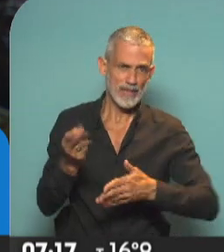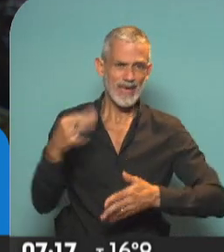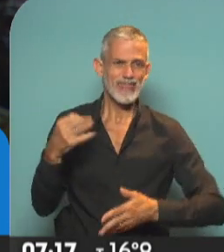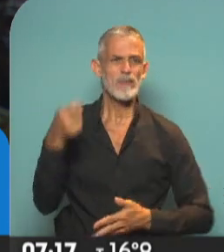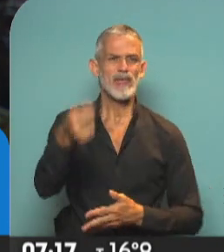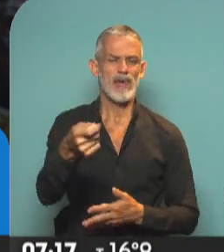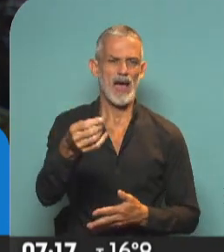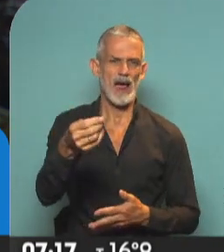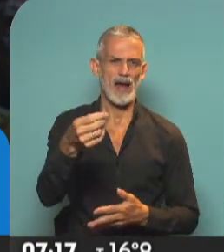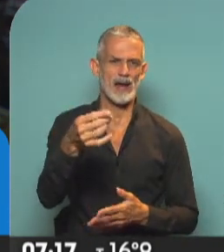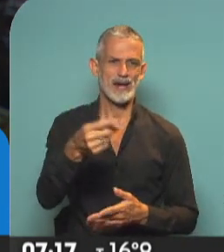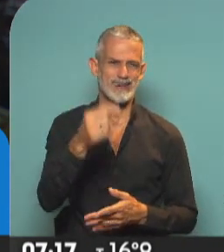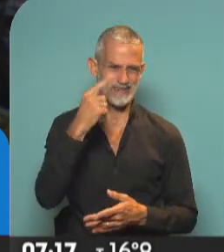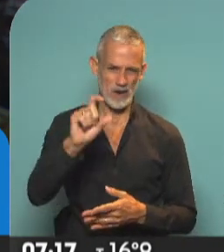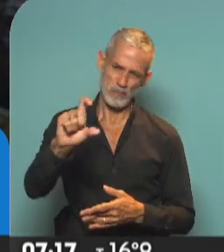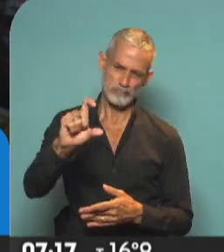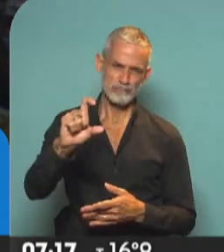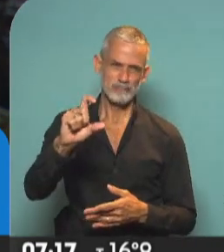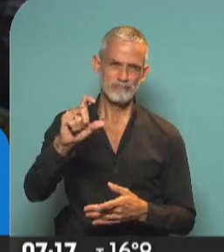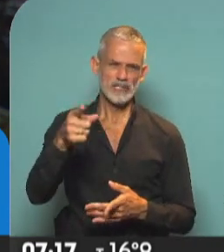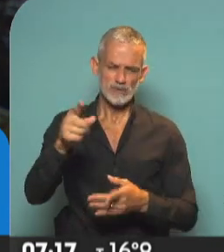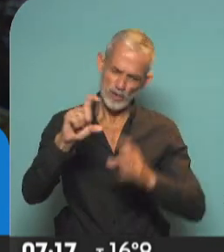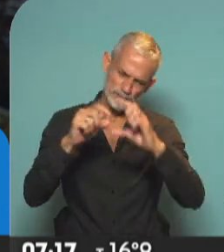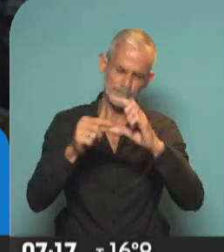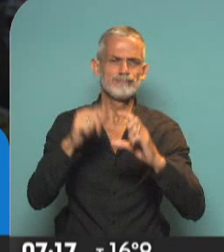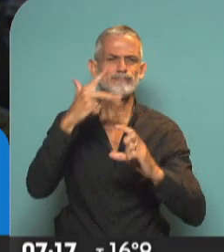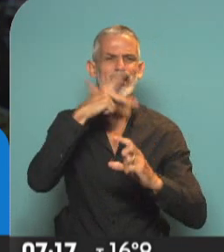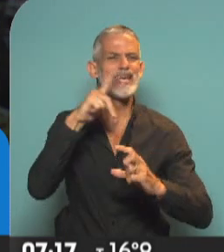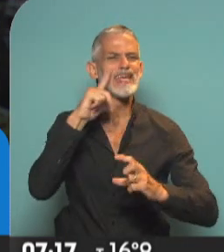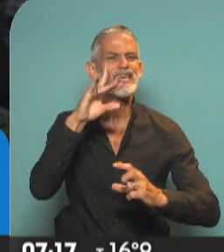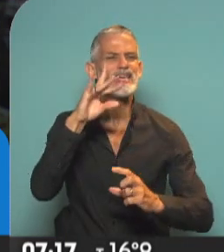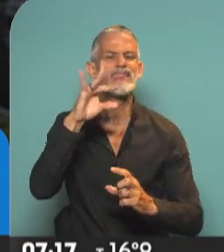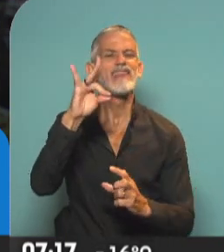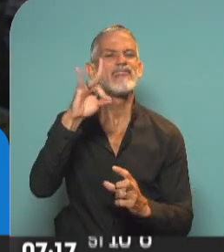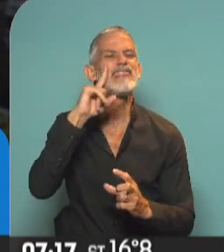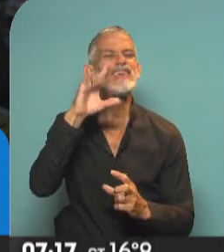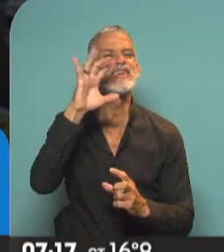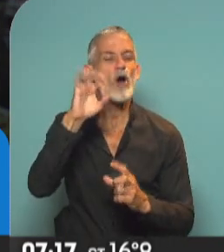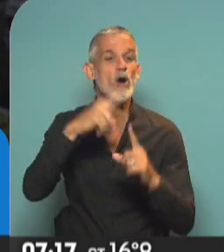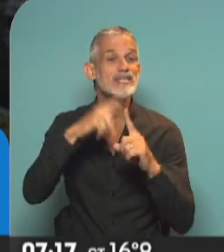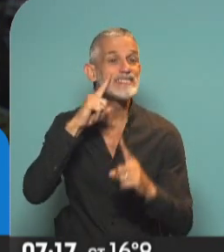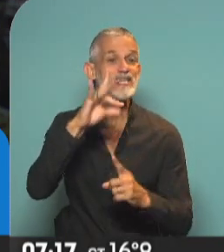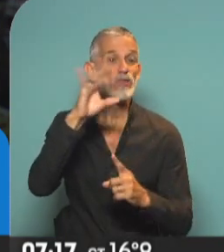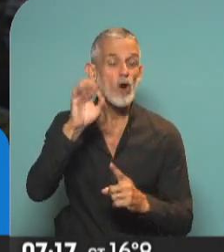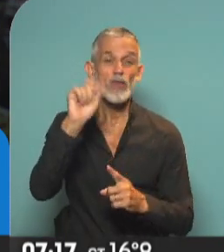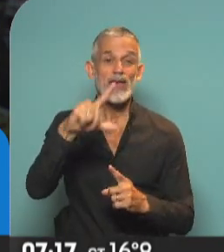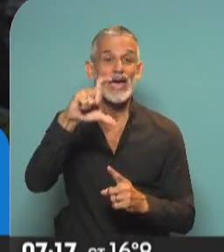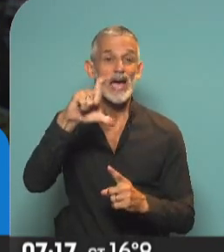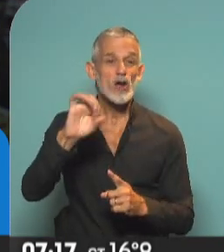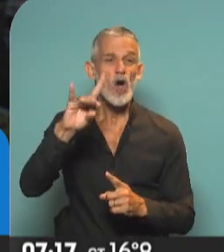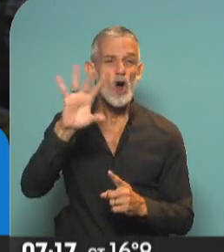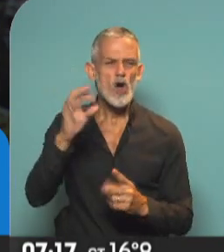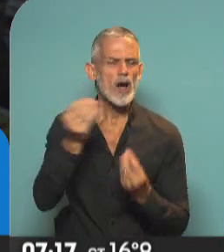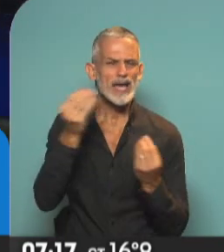le suministrara este producto, ¿no? Es un producto, vamos a recordar, Néstor, rápidamente, que el dióxido de cloro es un producto que se usa habitualmente como para